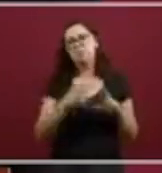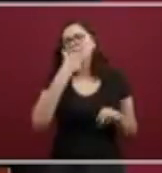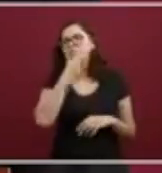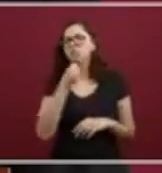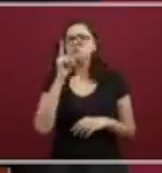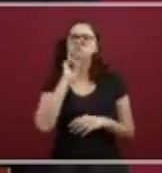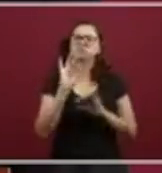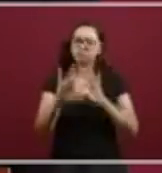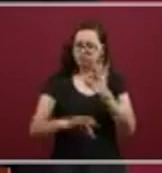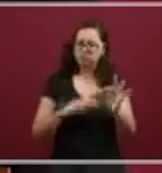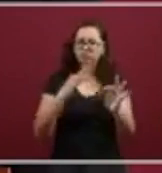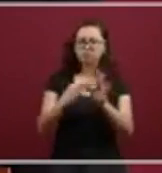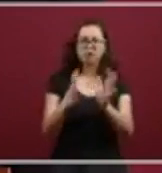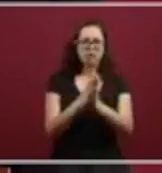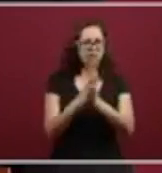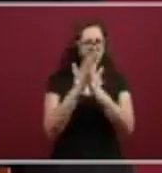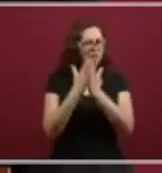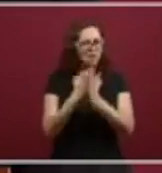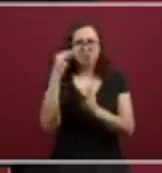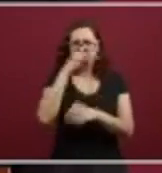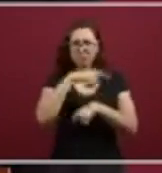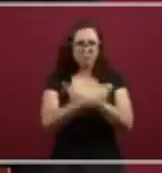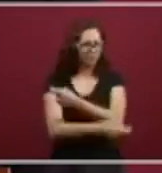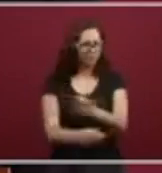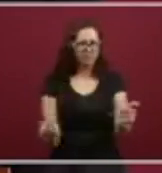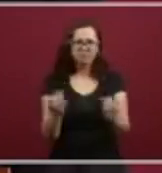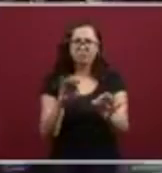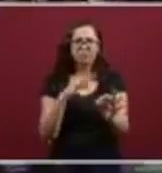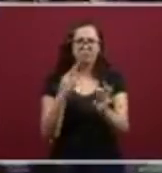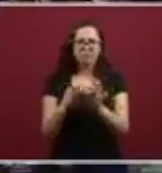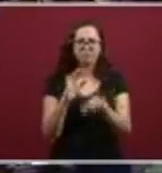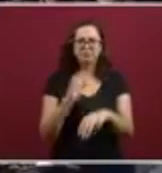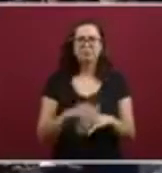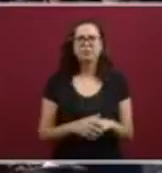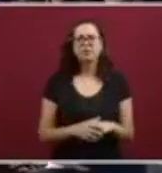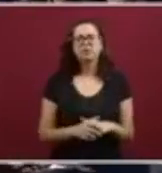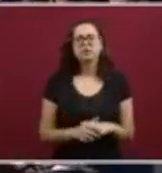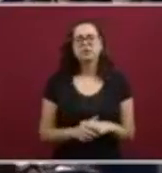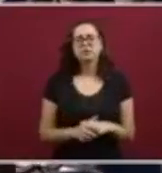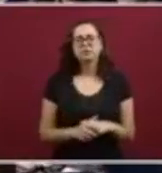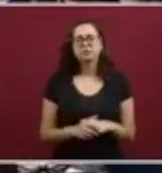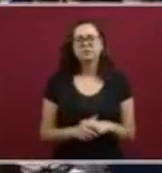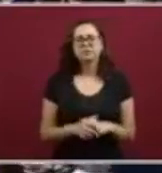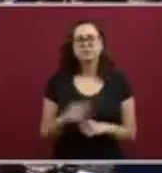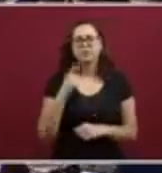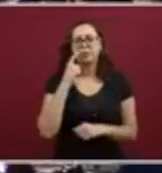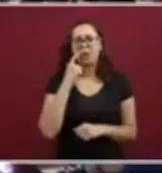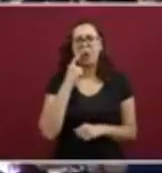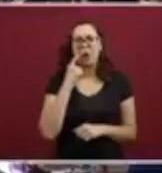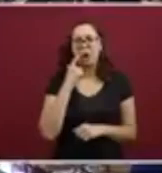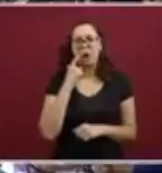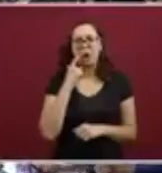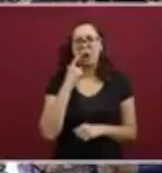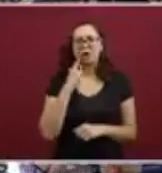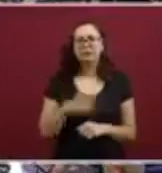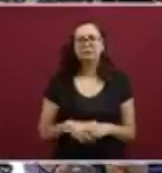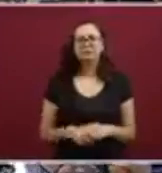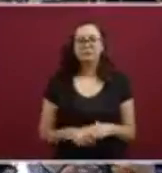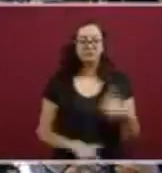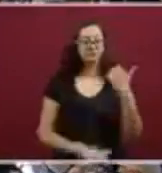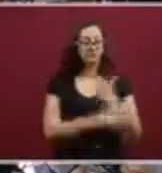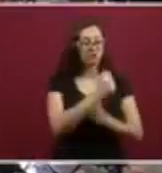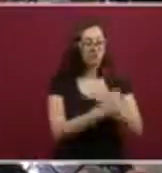maestros. Quiero decir que tan solo de las últimas licitaciones que se han hecho, todavía